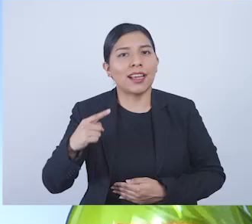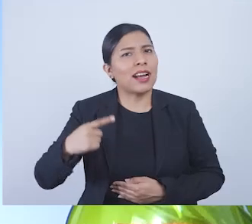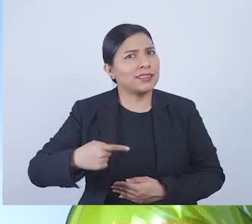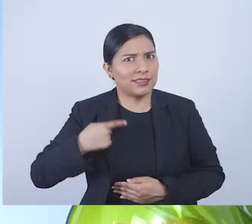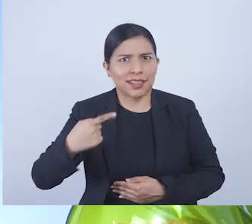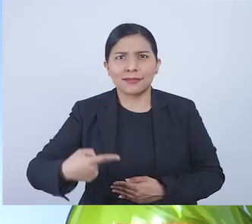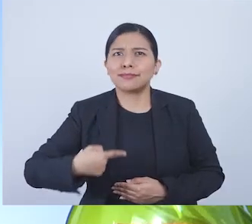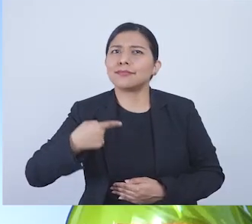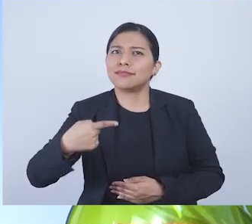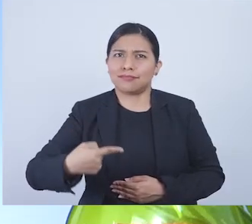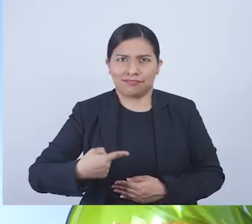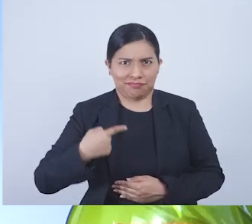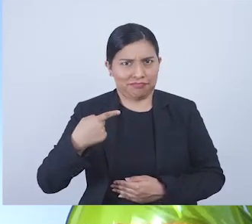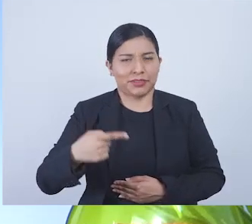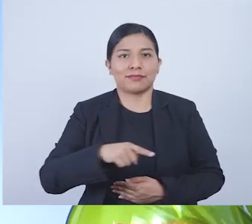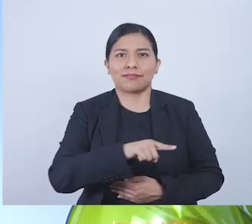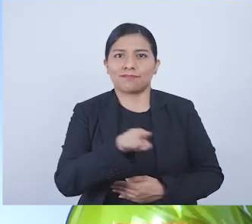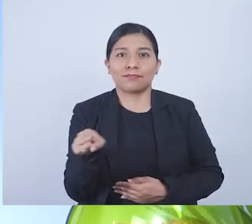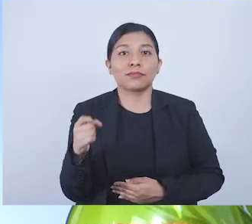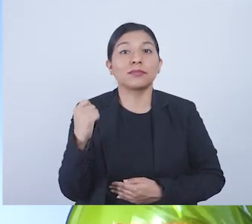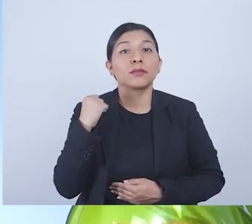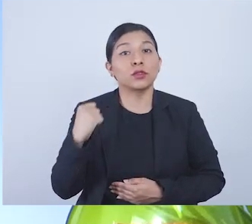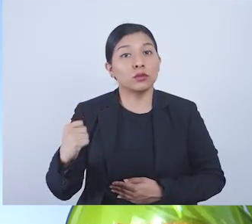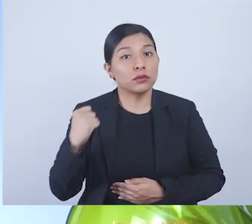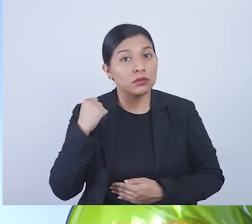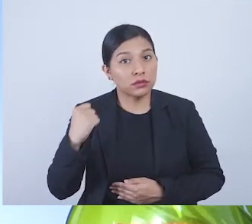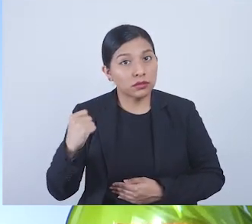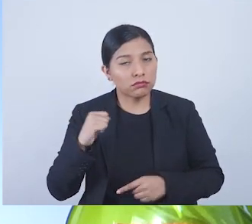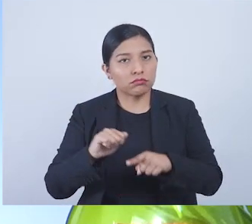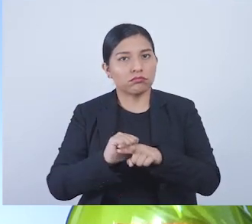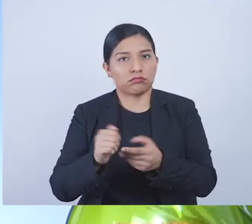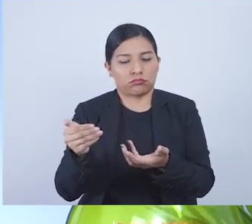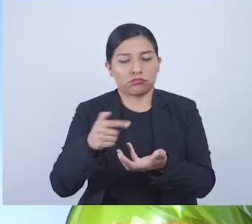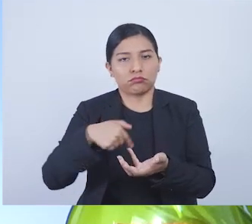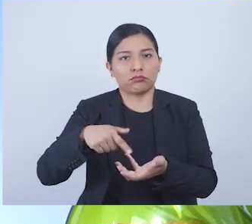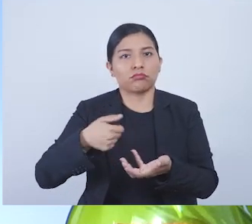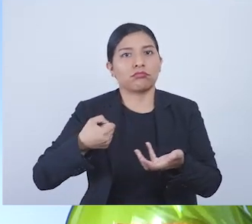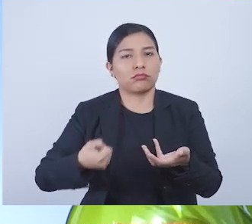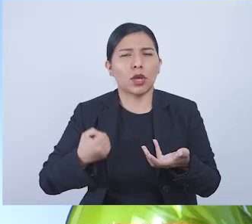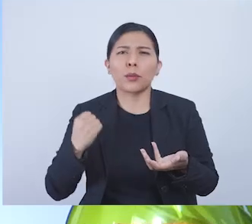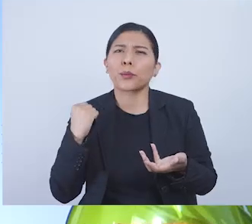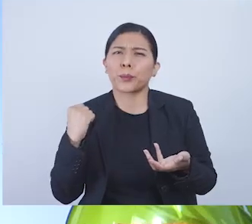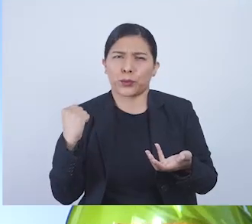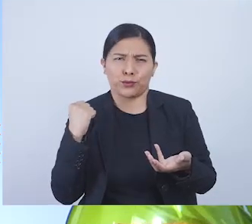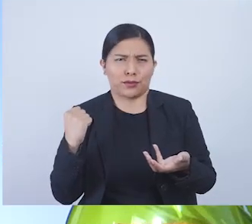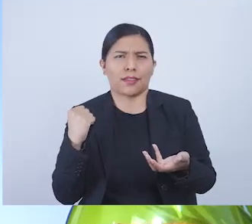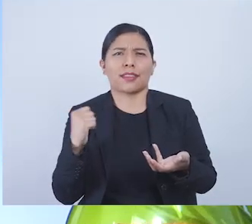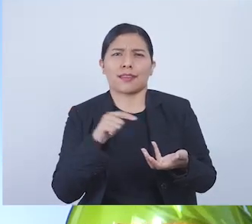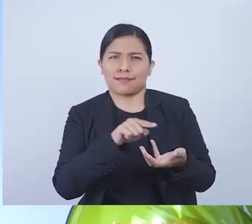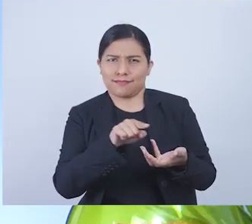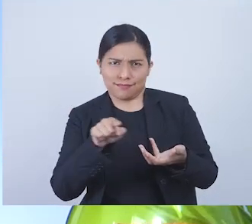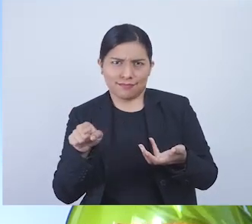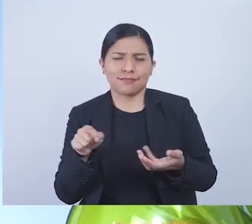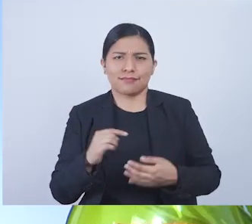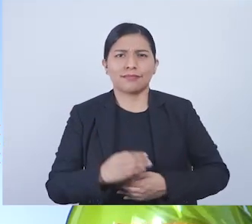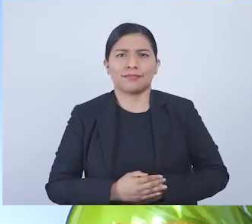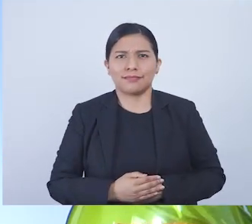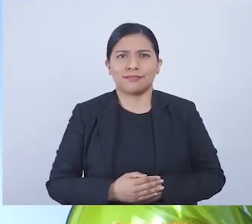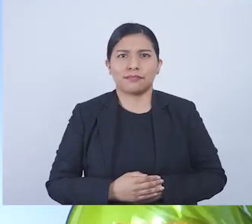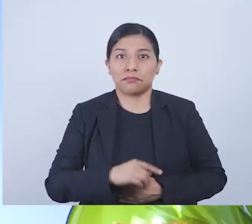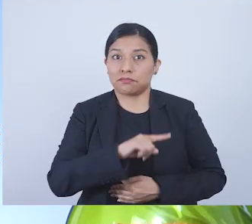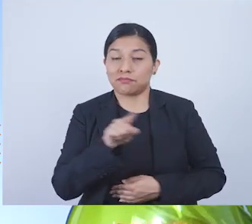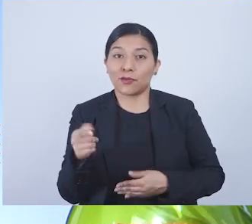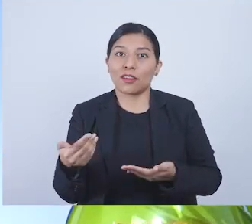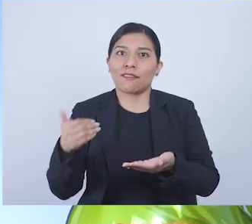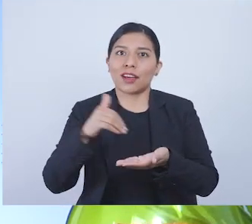sido un elemento vital en la formación integral del estudiante, pero que tras esta condición de